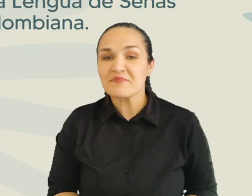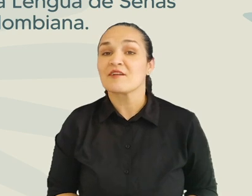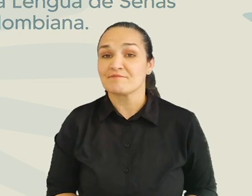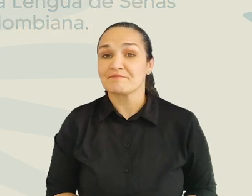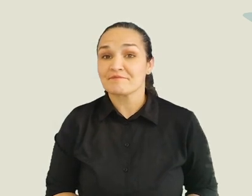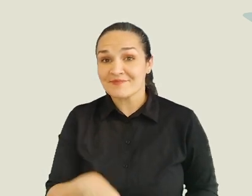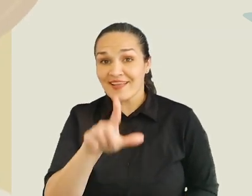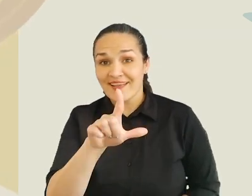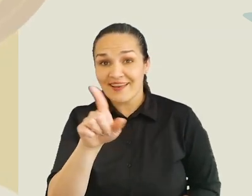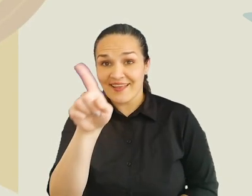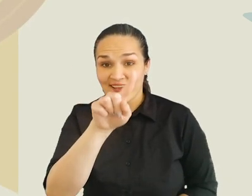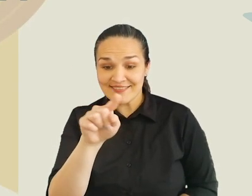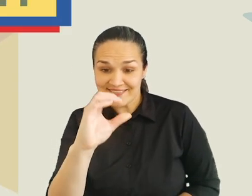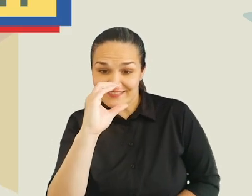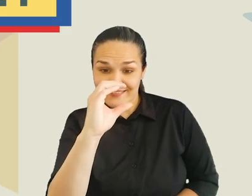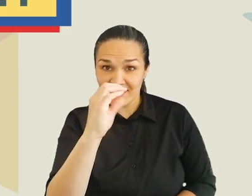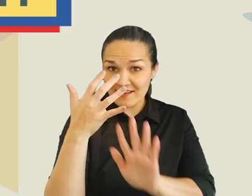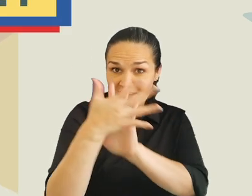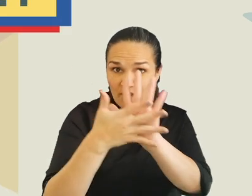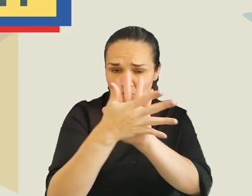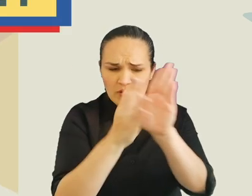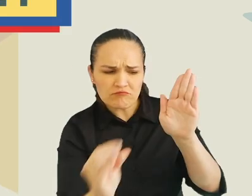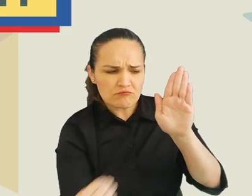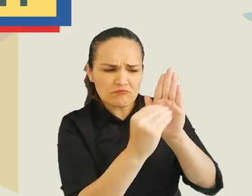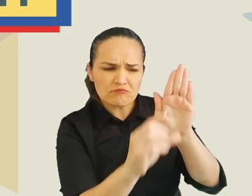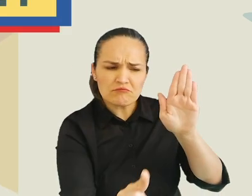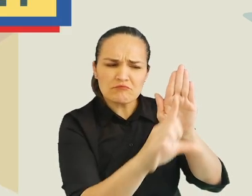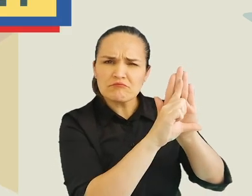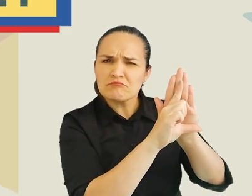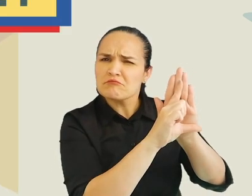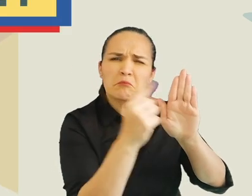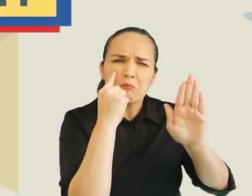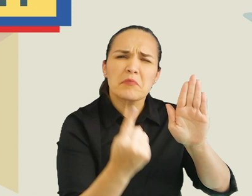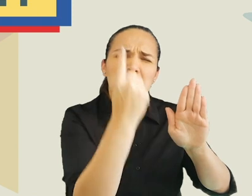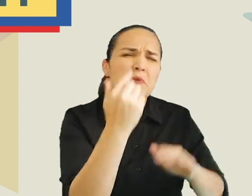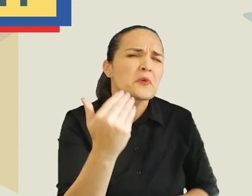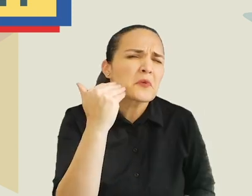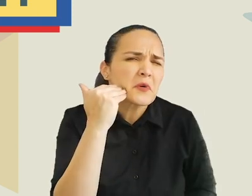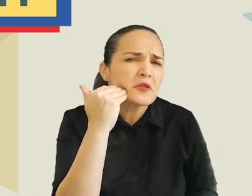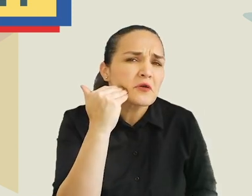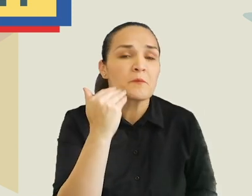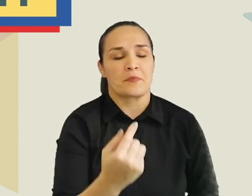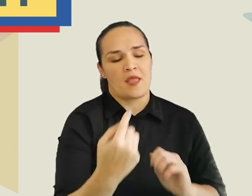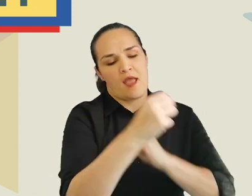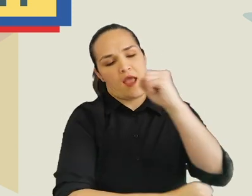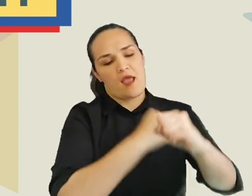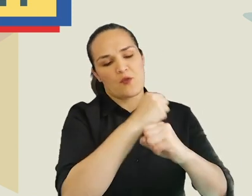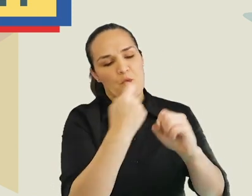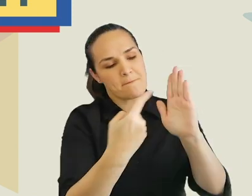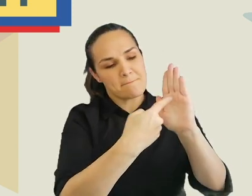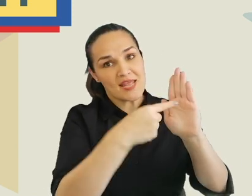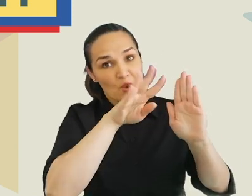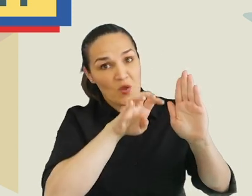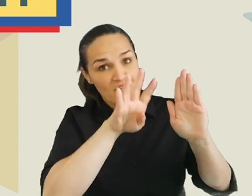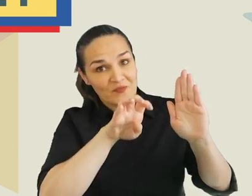El reconocimiento de la lengua de señas colombiana se realizó jurídicamente en el año 1996